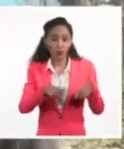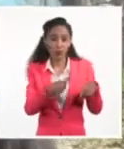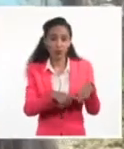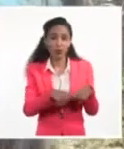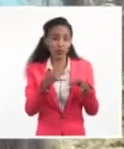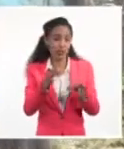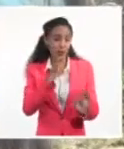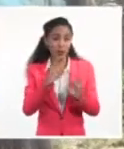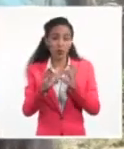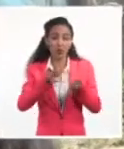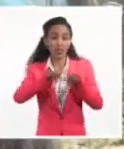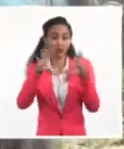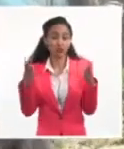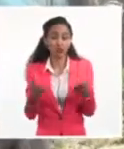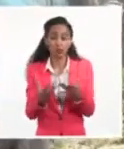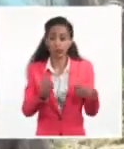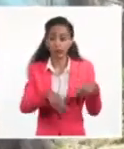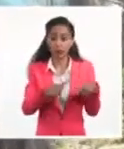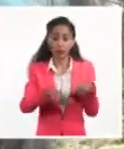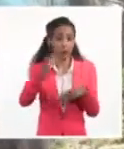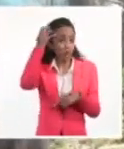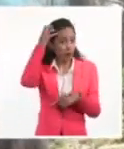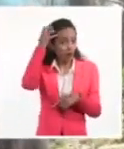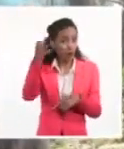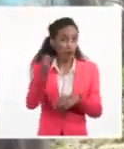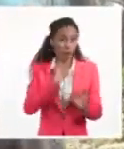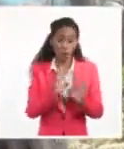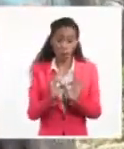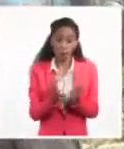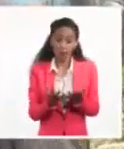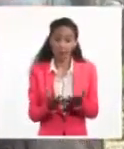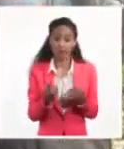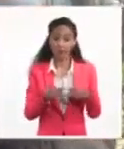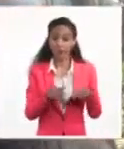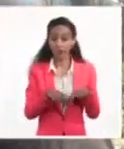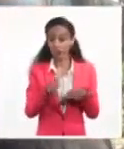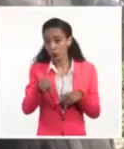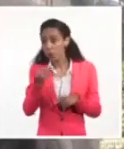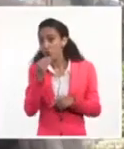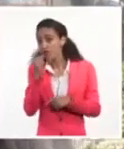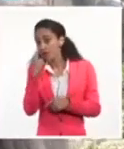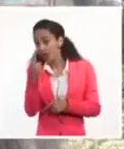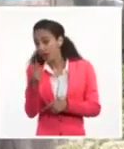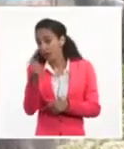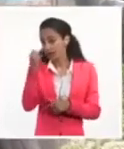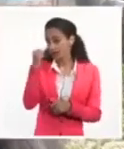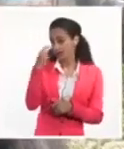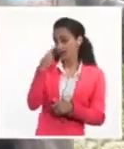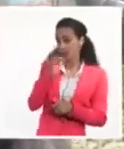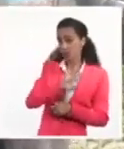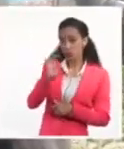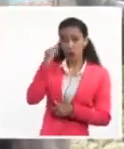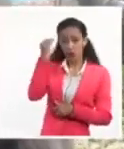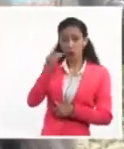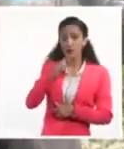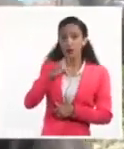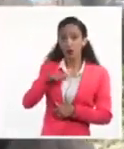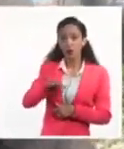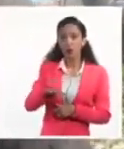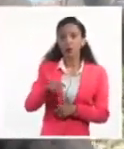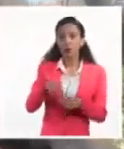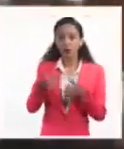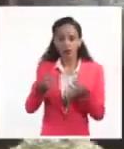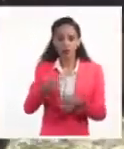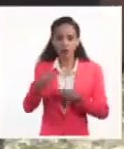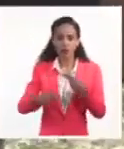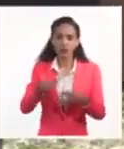rápidamente todos los medios del Estado y ponernos salvaguardados, como lo ve ahí, que nunca pensamos quedar ahí porque siempre es así ahí.